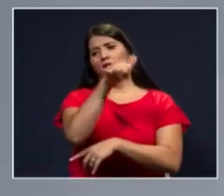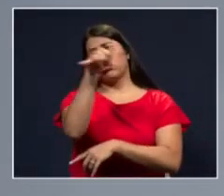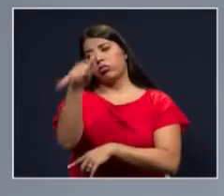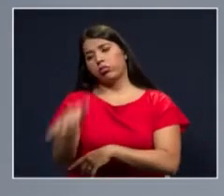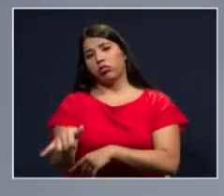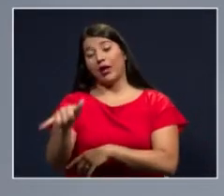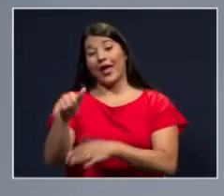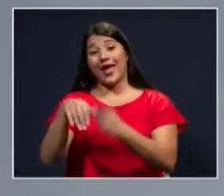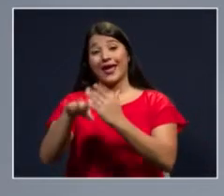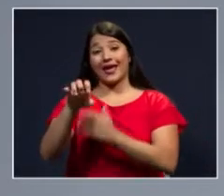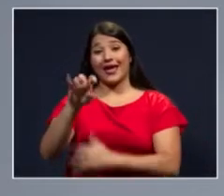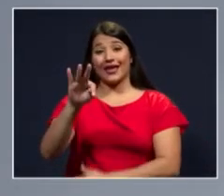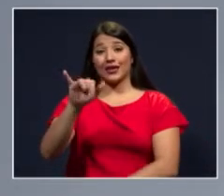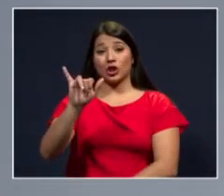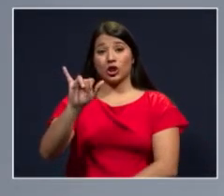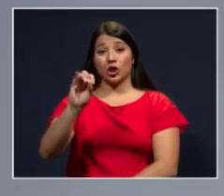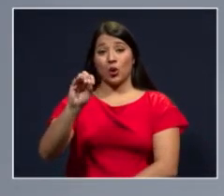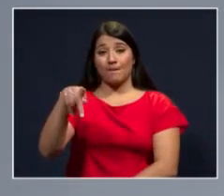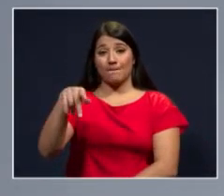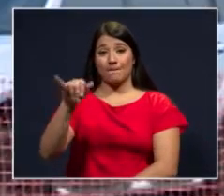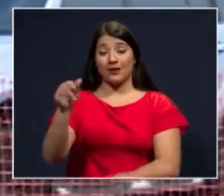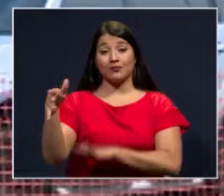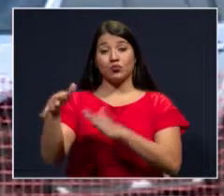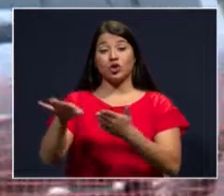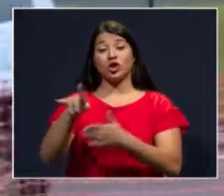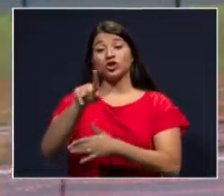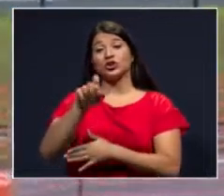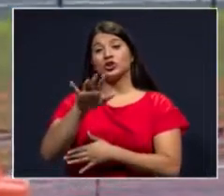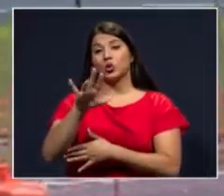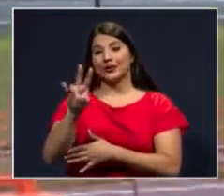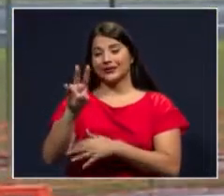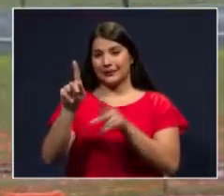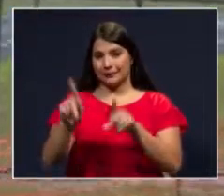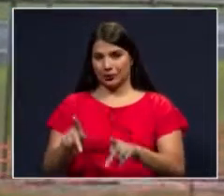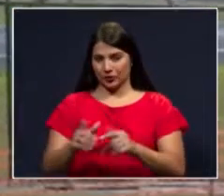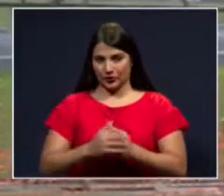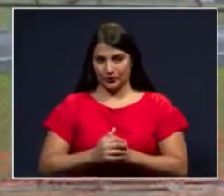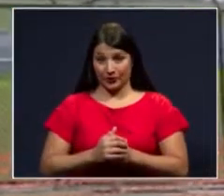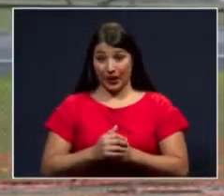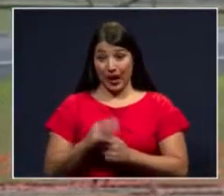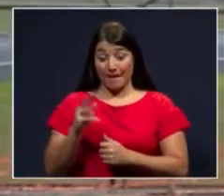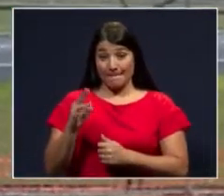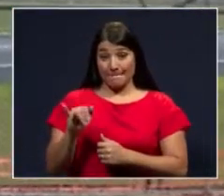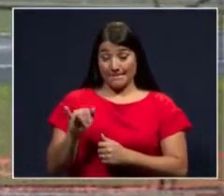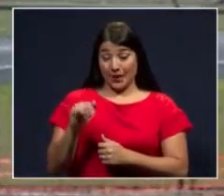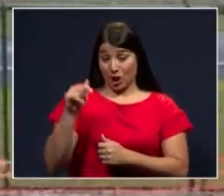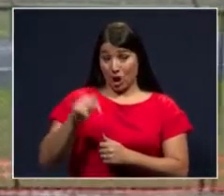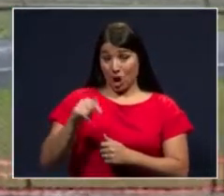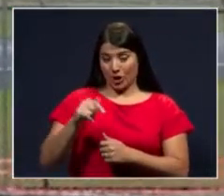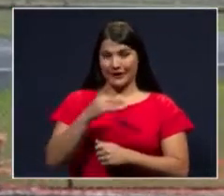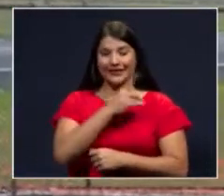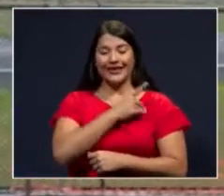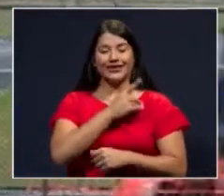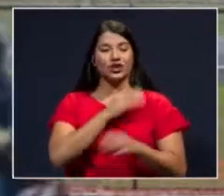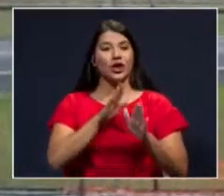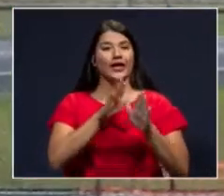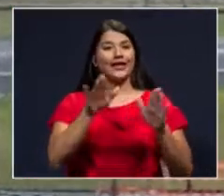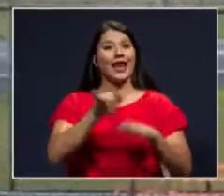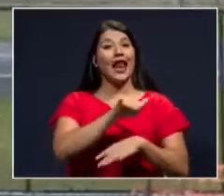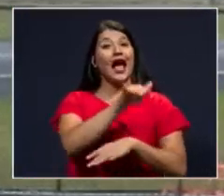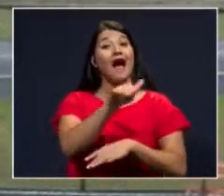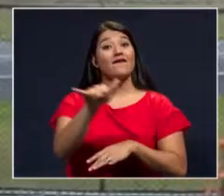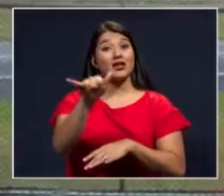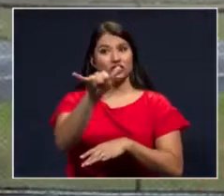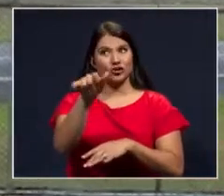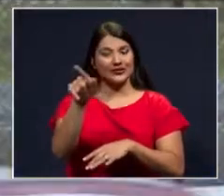fallecieron 157 personas. La noticia la dio a conocer este miércoles la Dirección General de Aviación Civil. De